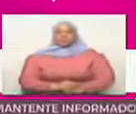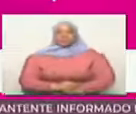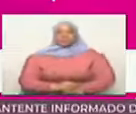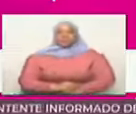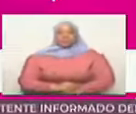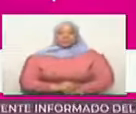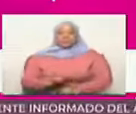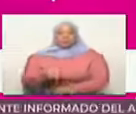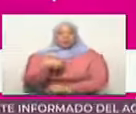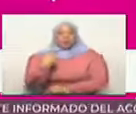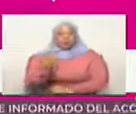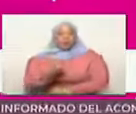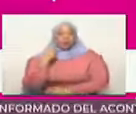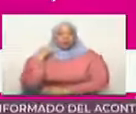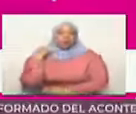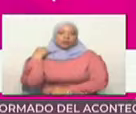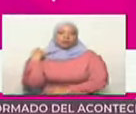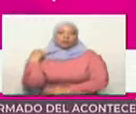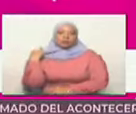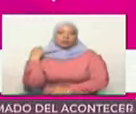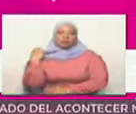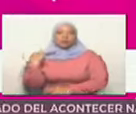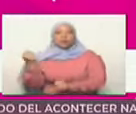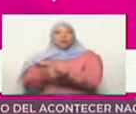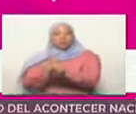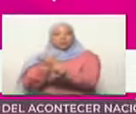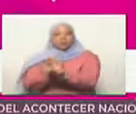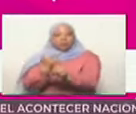Luego de una jornada